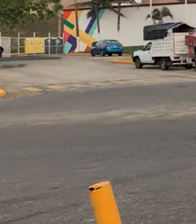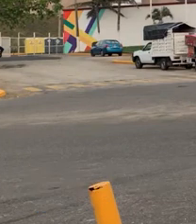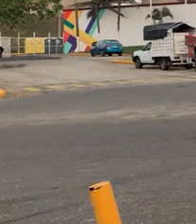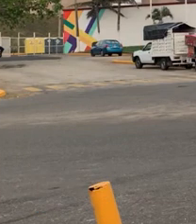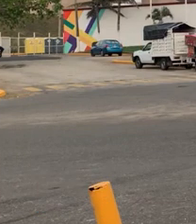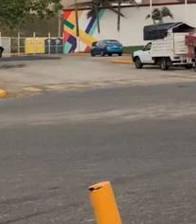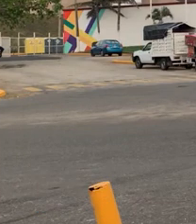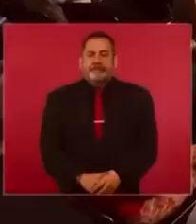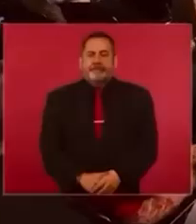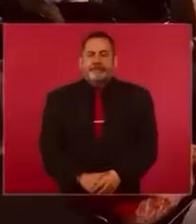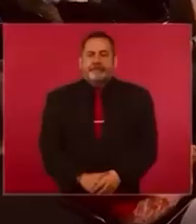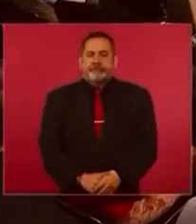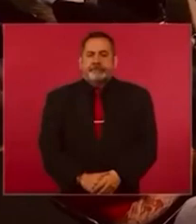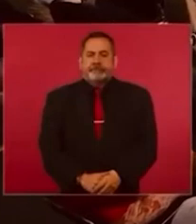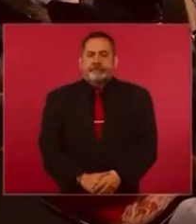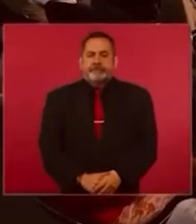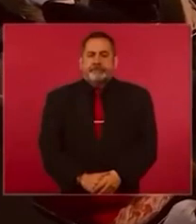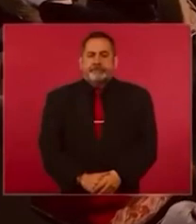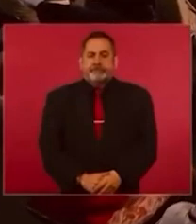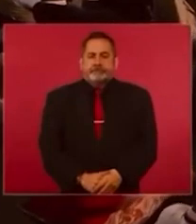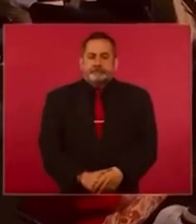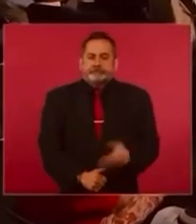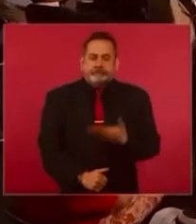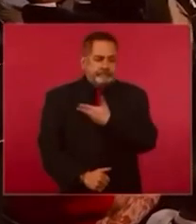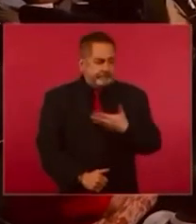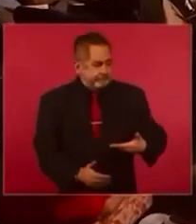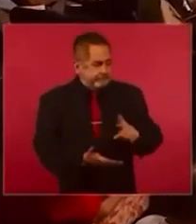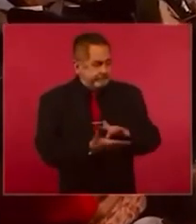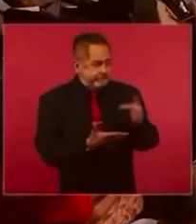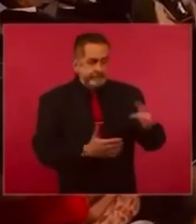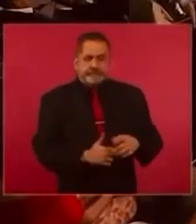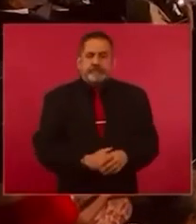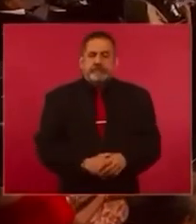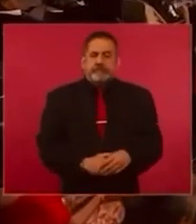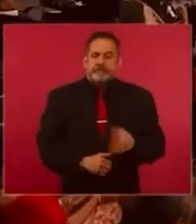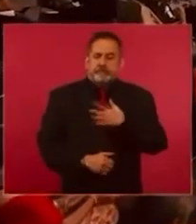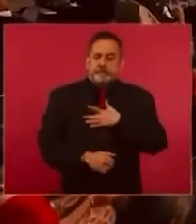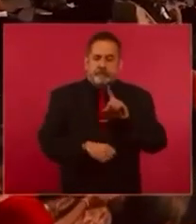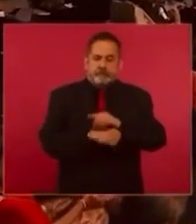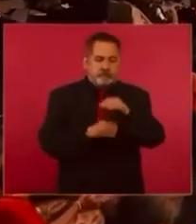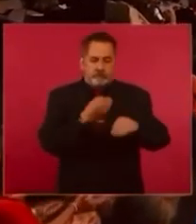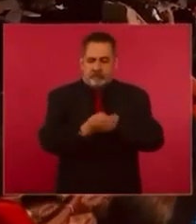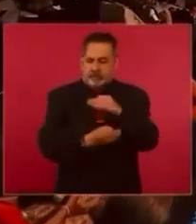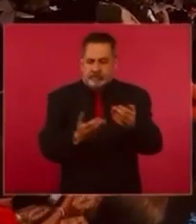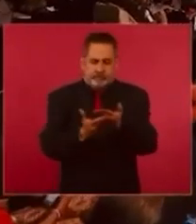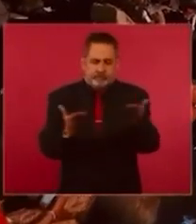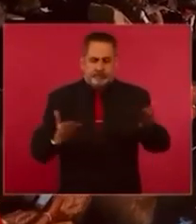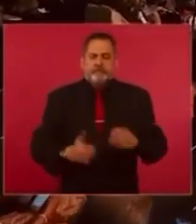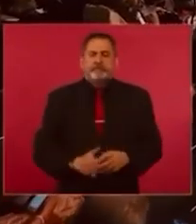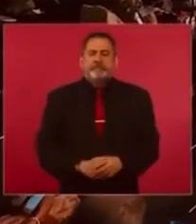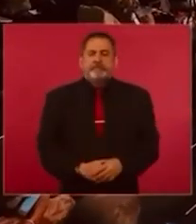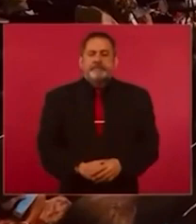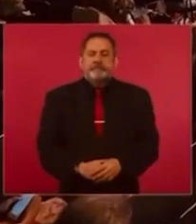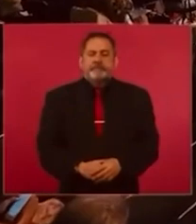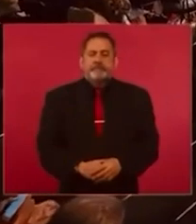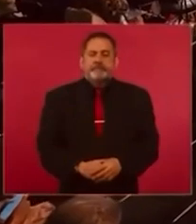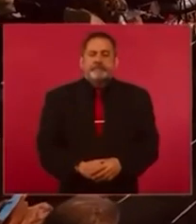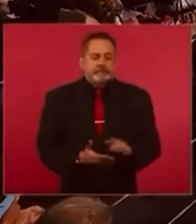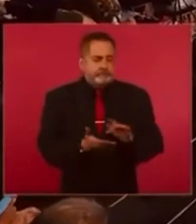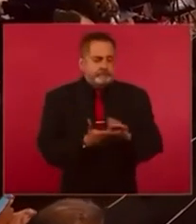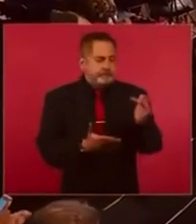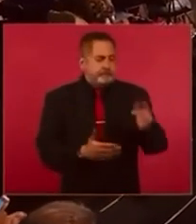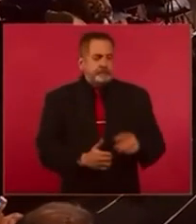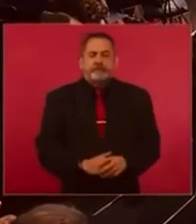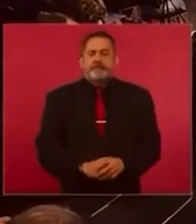63,000 millones de pesos al presentar este informe sobre los 17 juicios Fiscales que enfrentan las cuatro